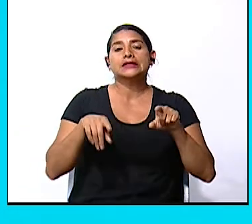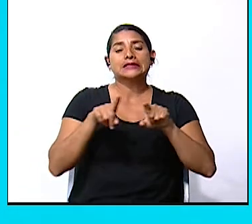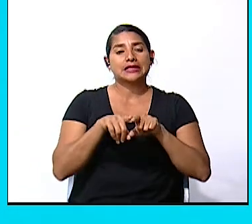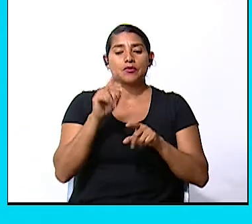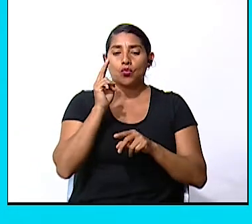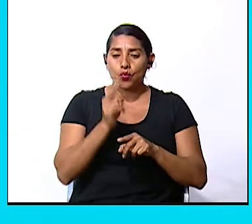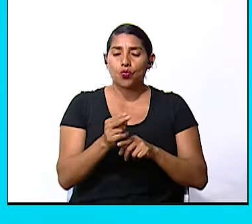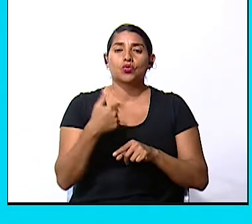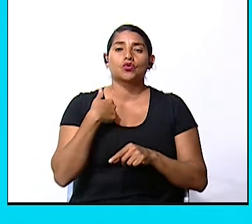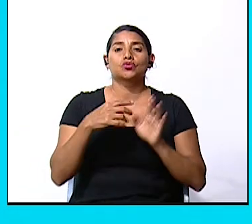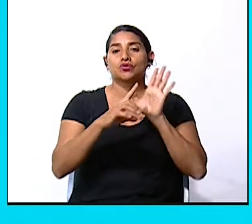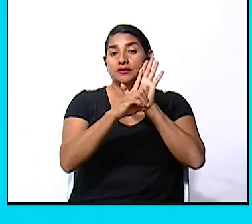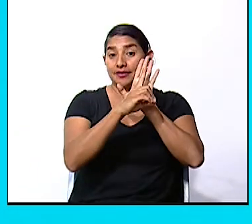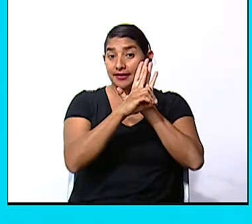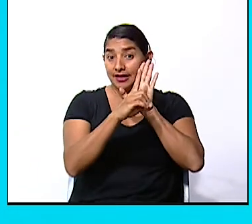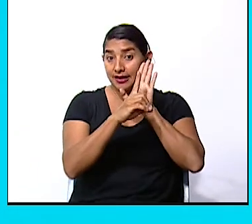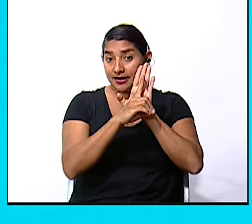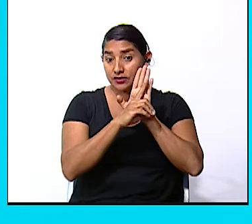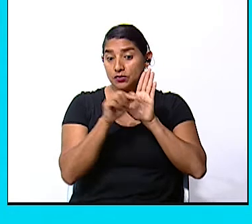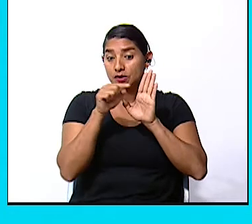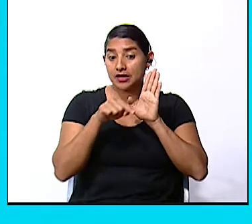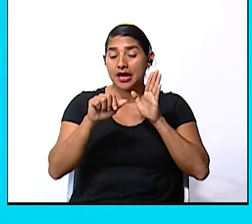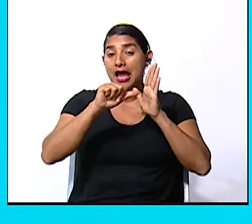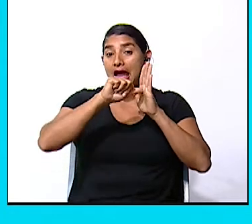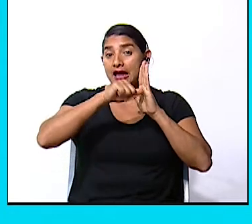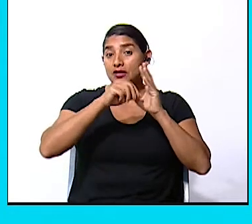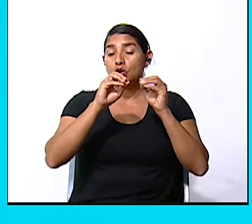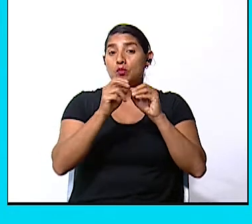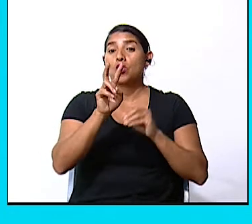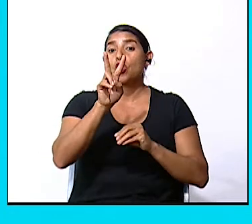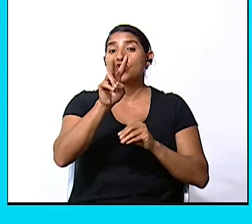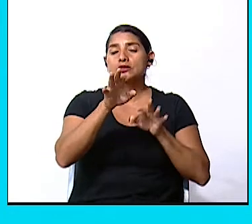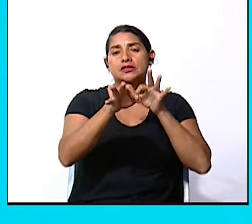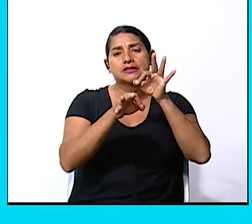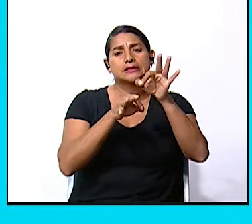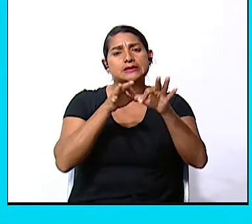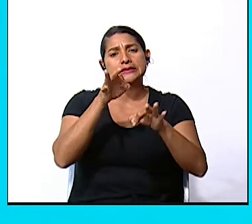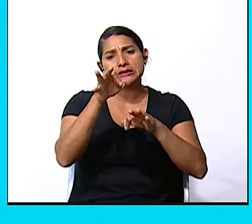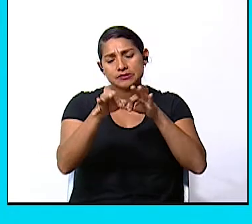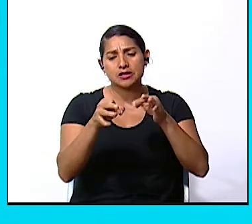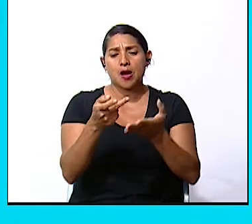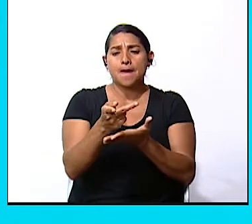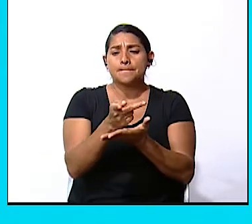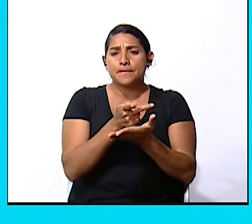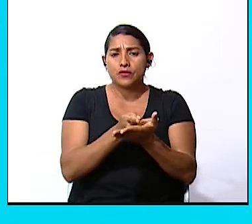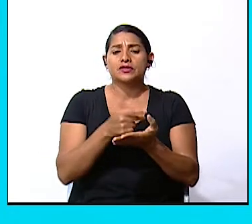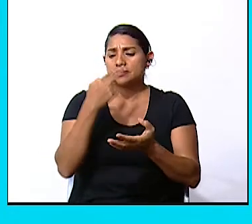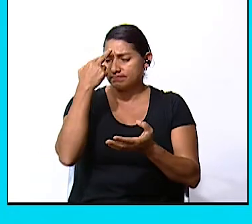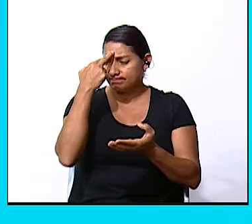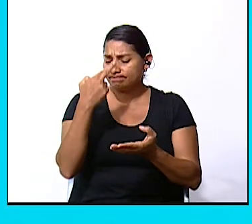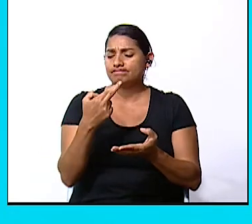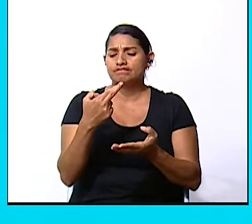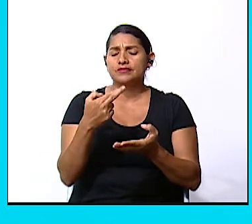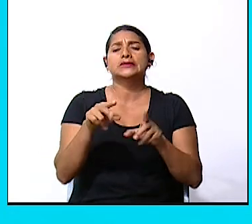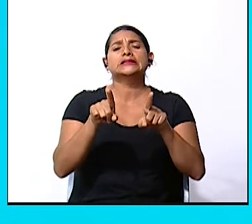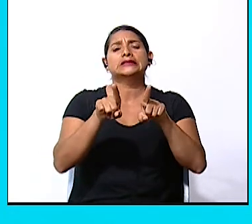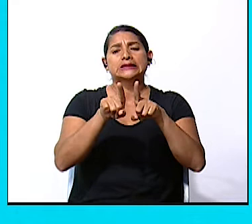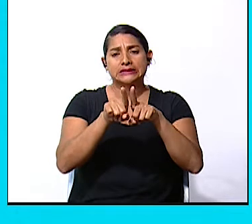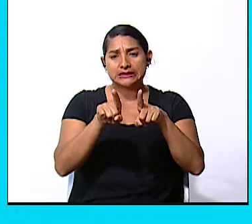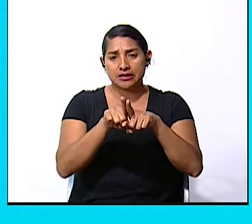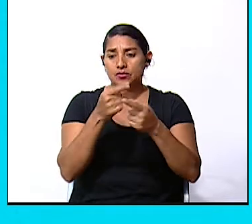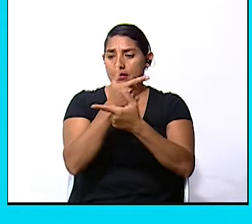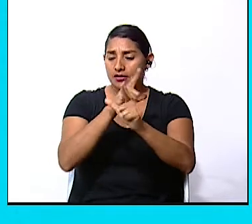exclusiva de sus derechos. En el artículo 2, además, dice que la provincia reconoce y respeta